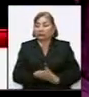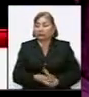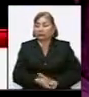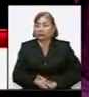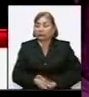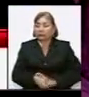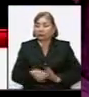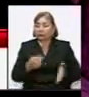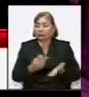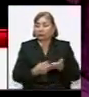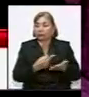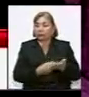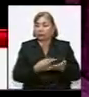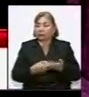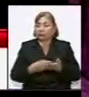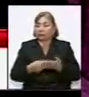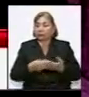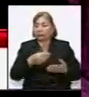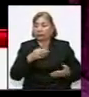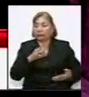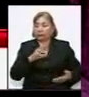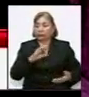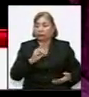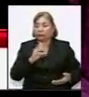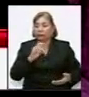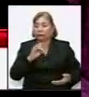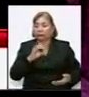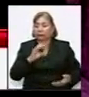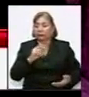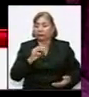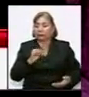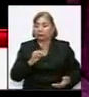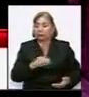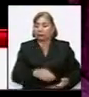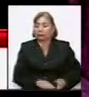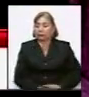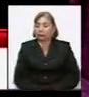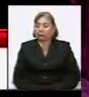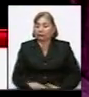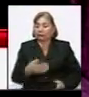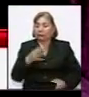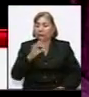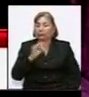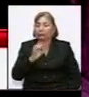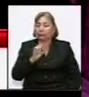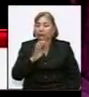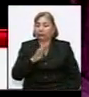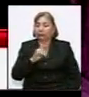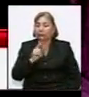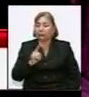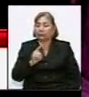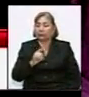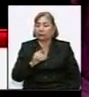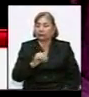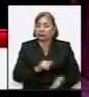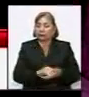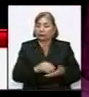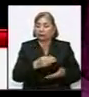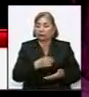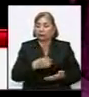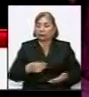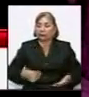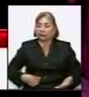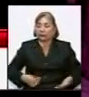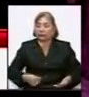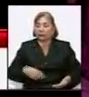de parte de presentarme recaído en el proyecto en los proyectos de ley 841 de las 2016 ministerio público